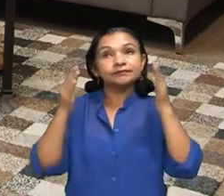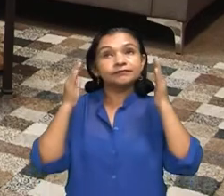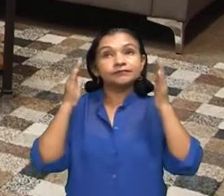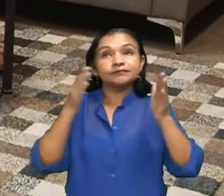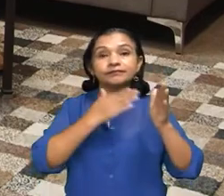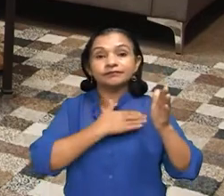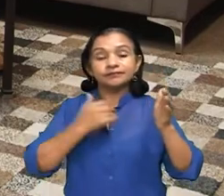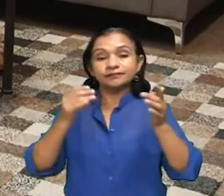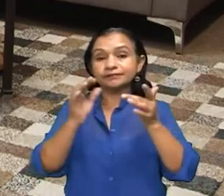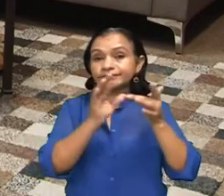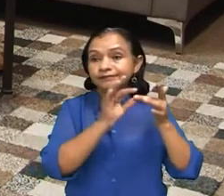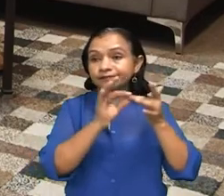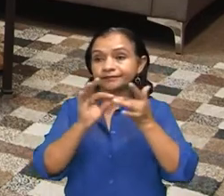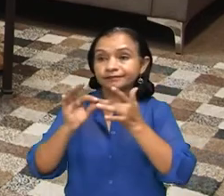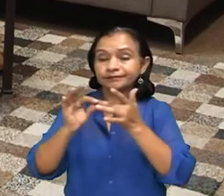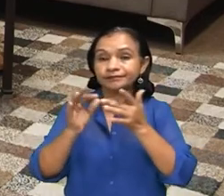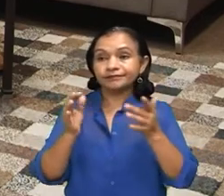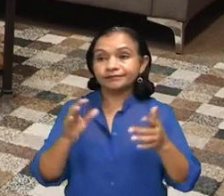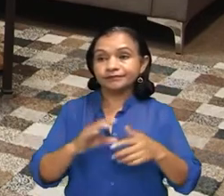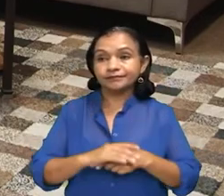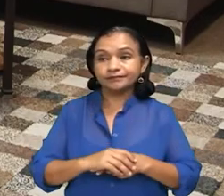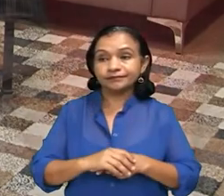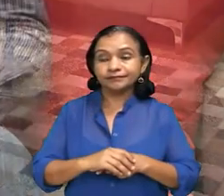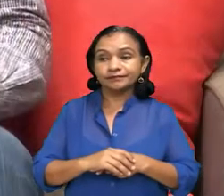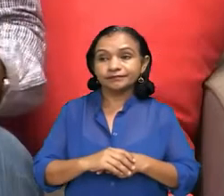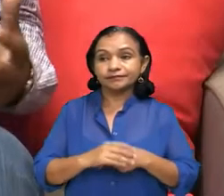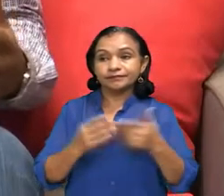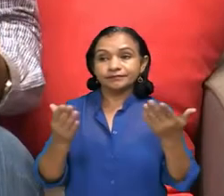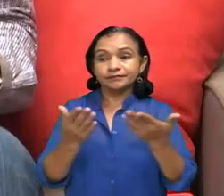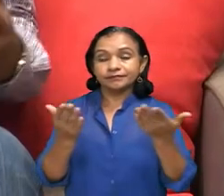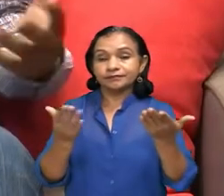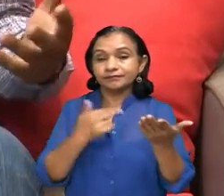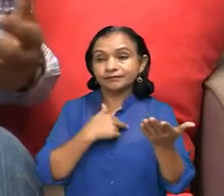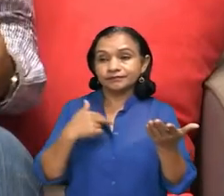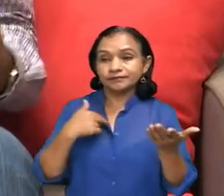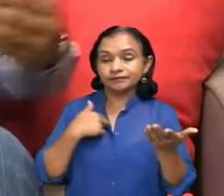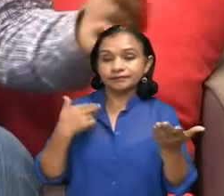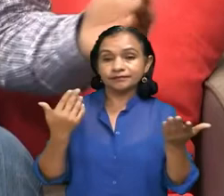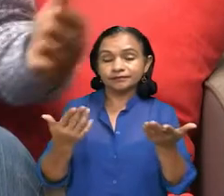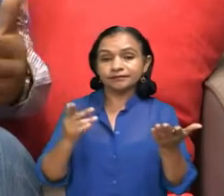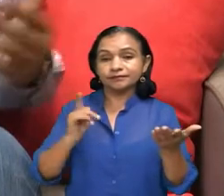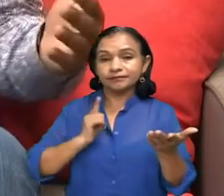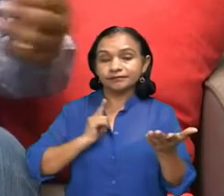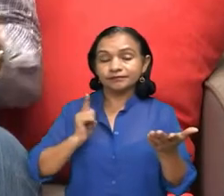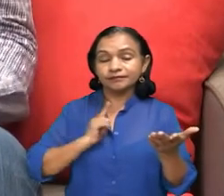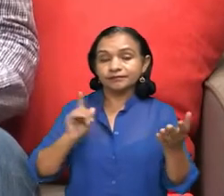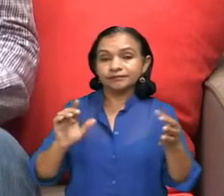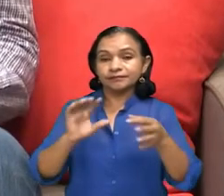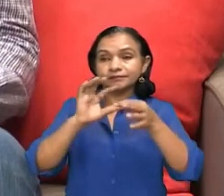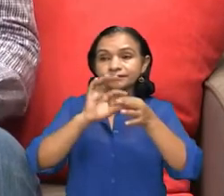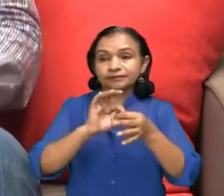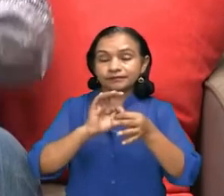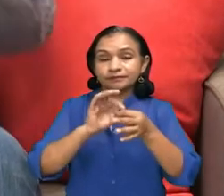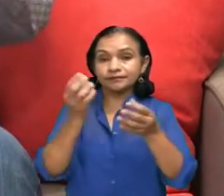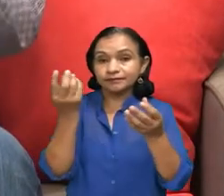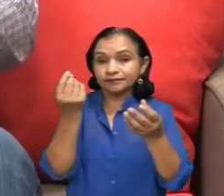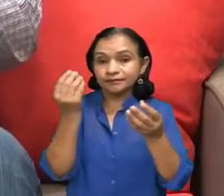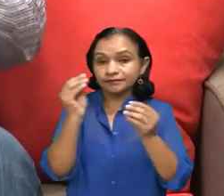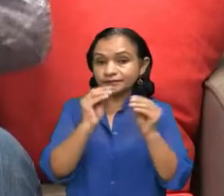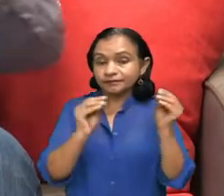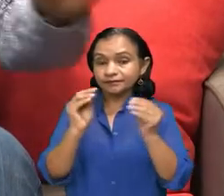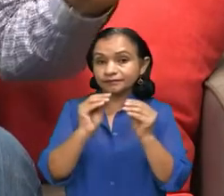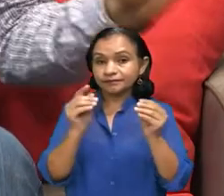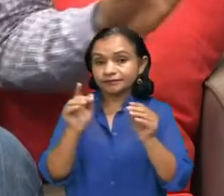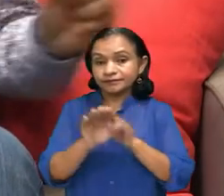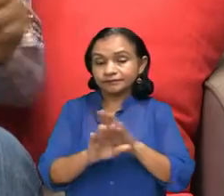más especializado, mejor prestado, pues obviamente también tiene que ir a la par de una compensación económica. El